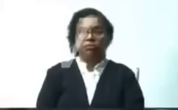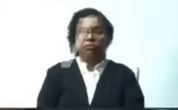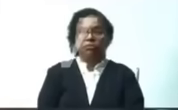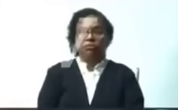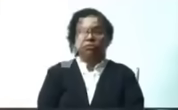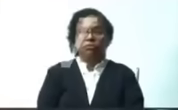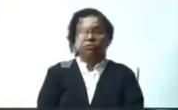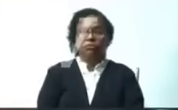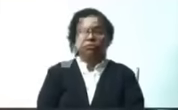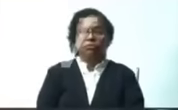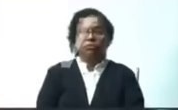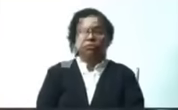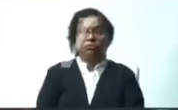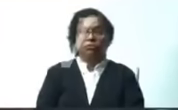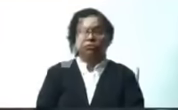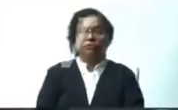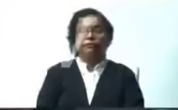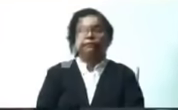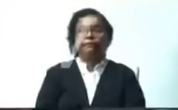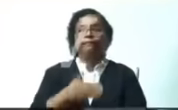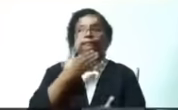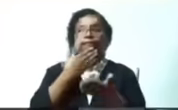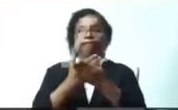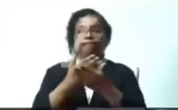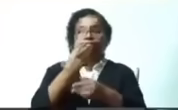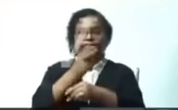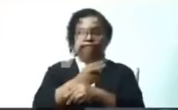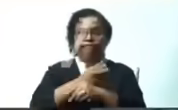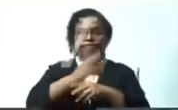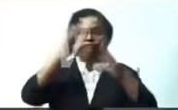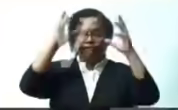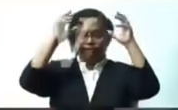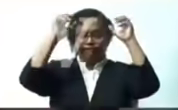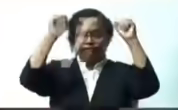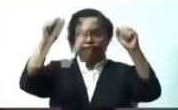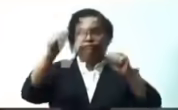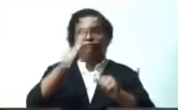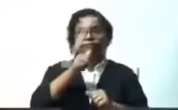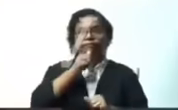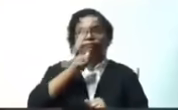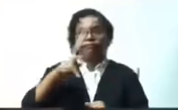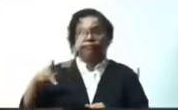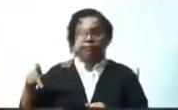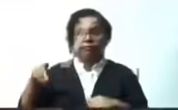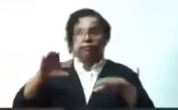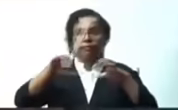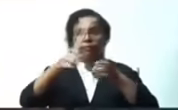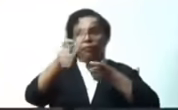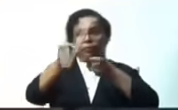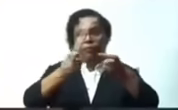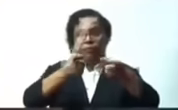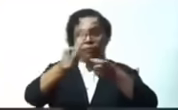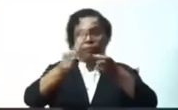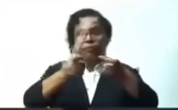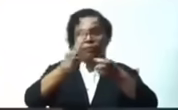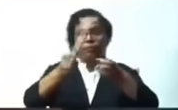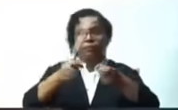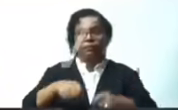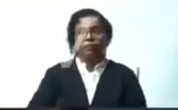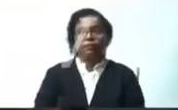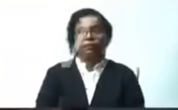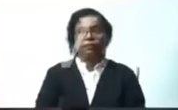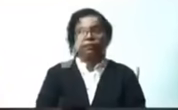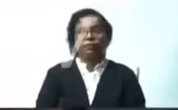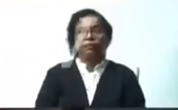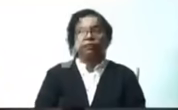Buenas tardes, presidente Pacheco. Buenas tardes, bufé directivo. Buenas